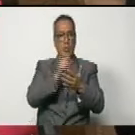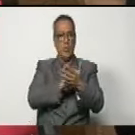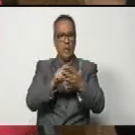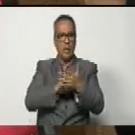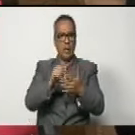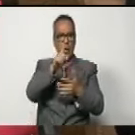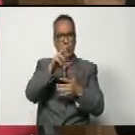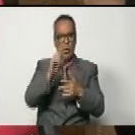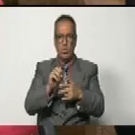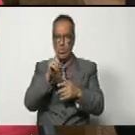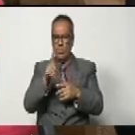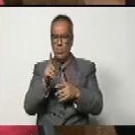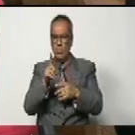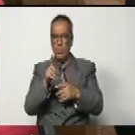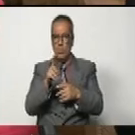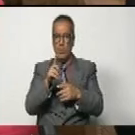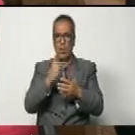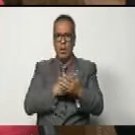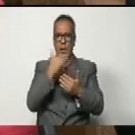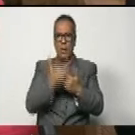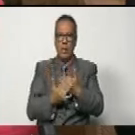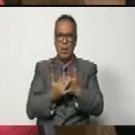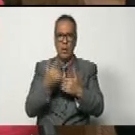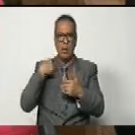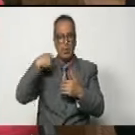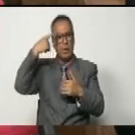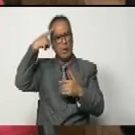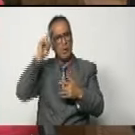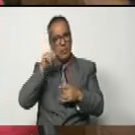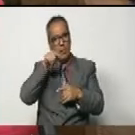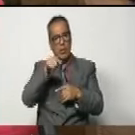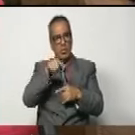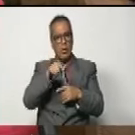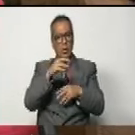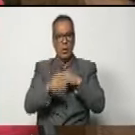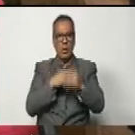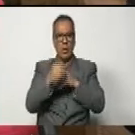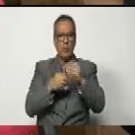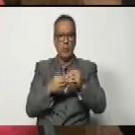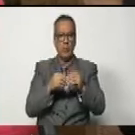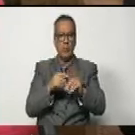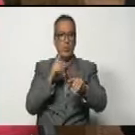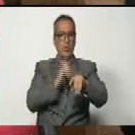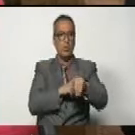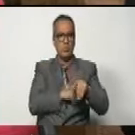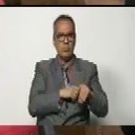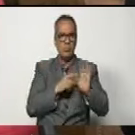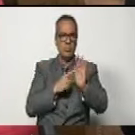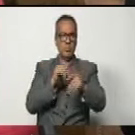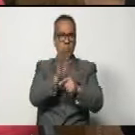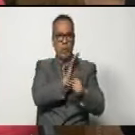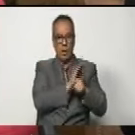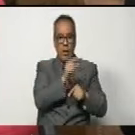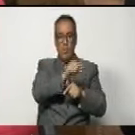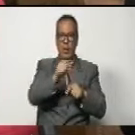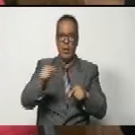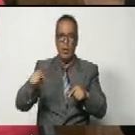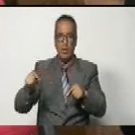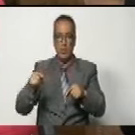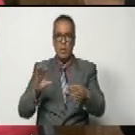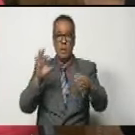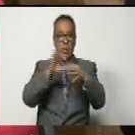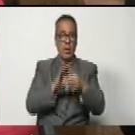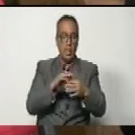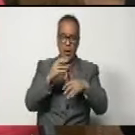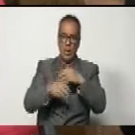Artículo 101. Quien probablemente y sin justificación incumpla el deber referido al cuidado de personas en situación de